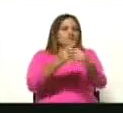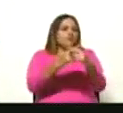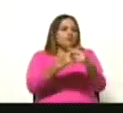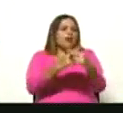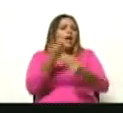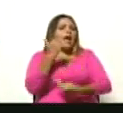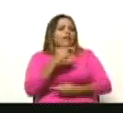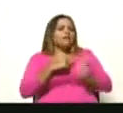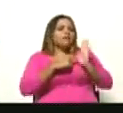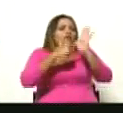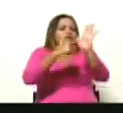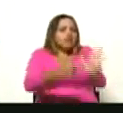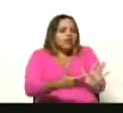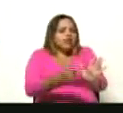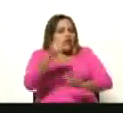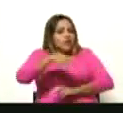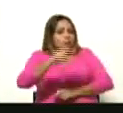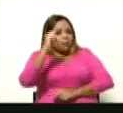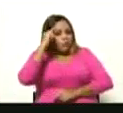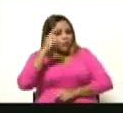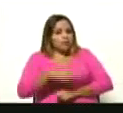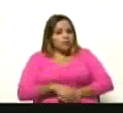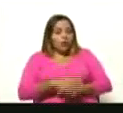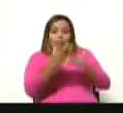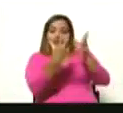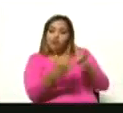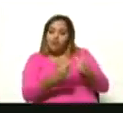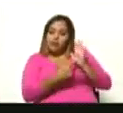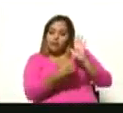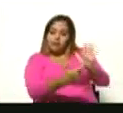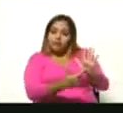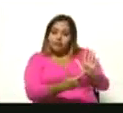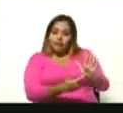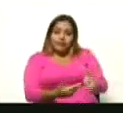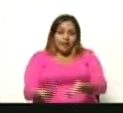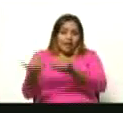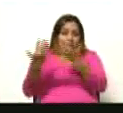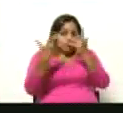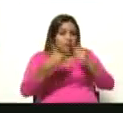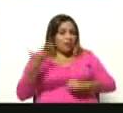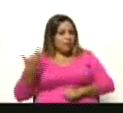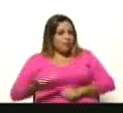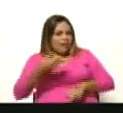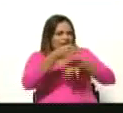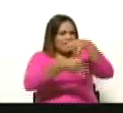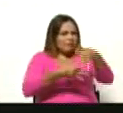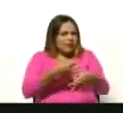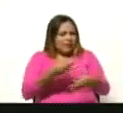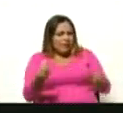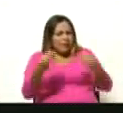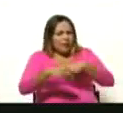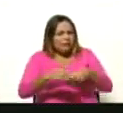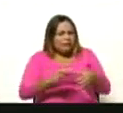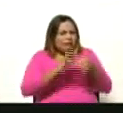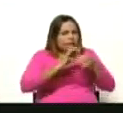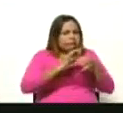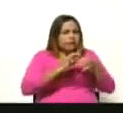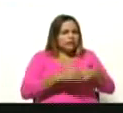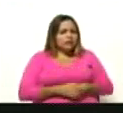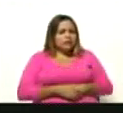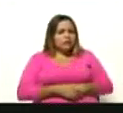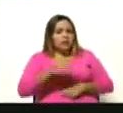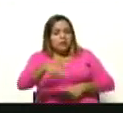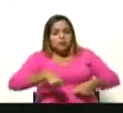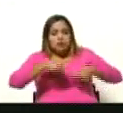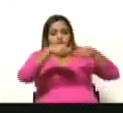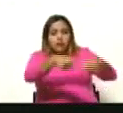está demostrando el día de hoy con sus números. Ese número es importante porque habla de consolidación. Y bueno, las tiendas de supermercado